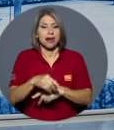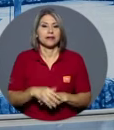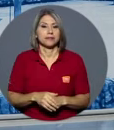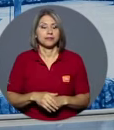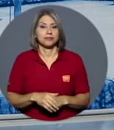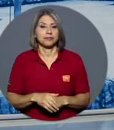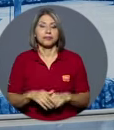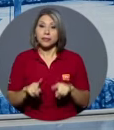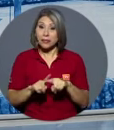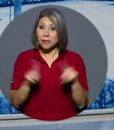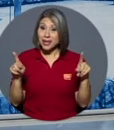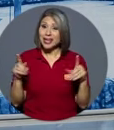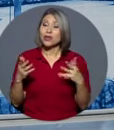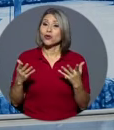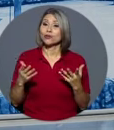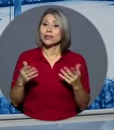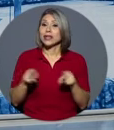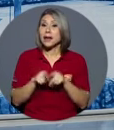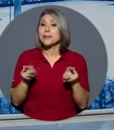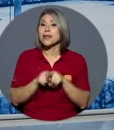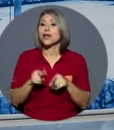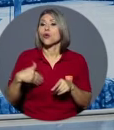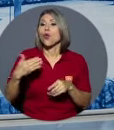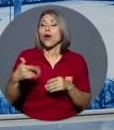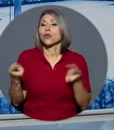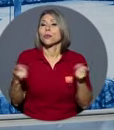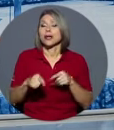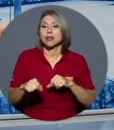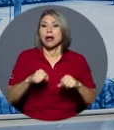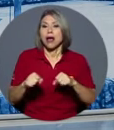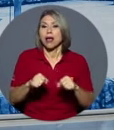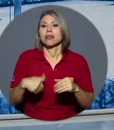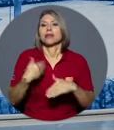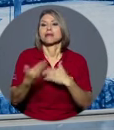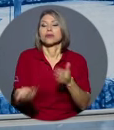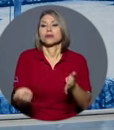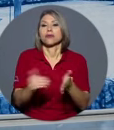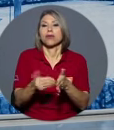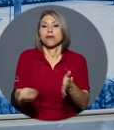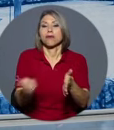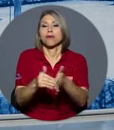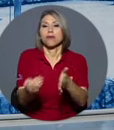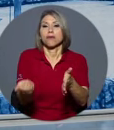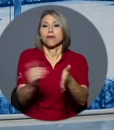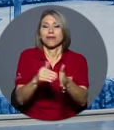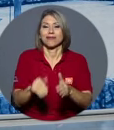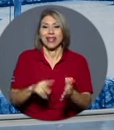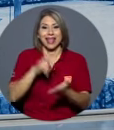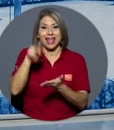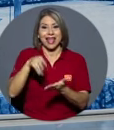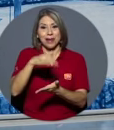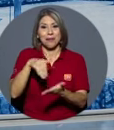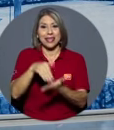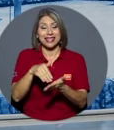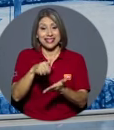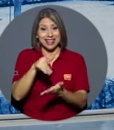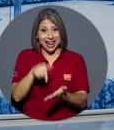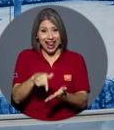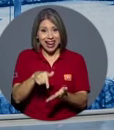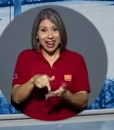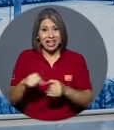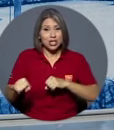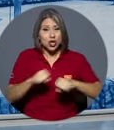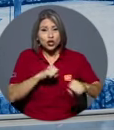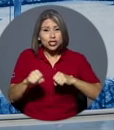todo la recurrencia de los eventos. Les digo, para el Valle Central los sismos en una falla específica